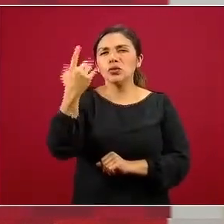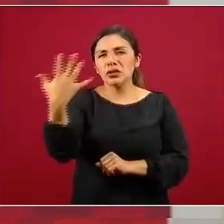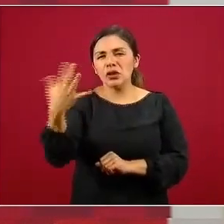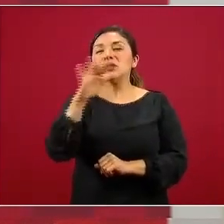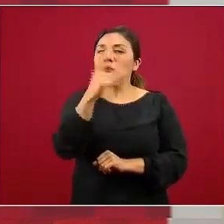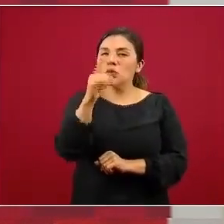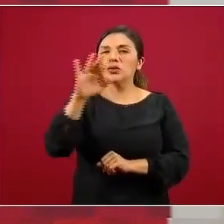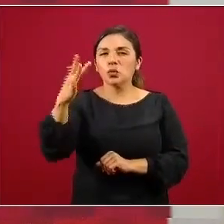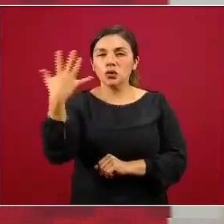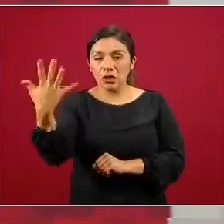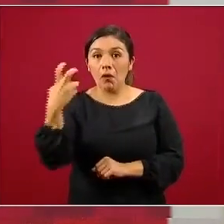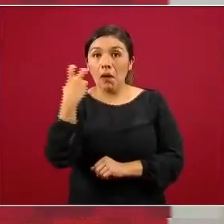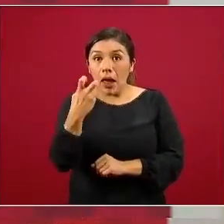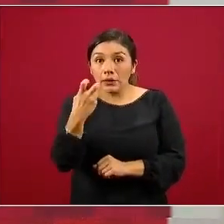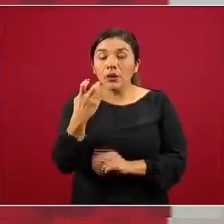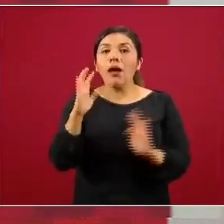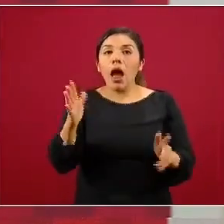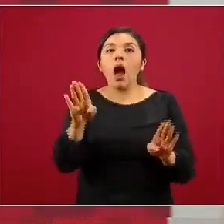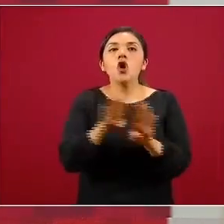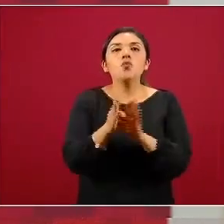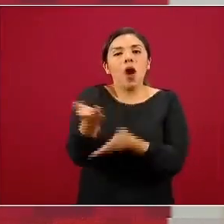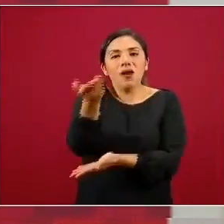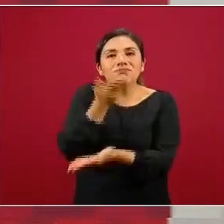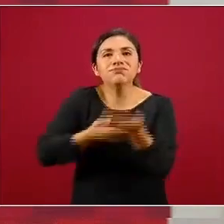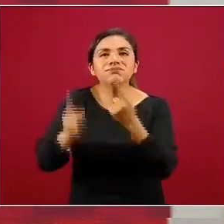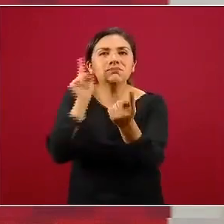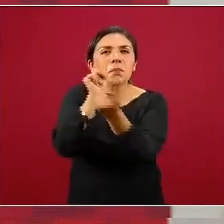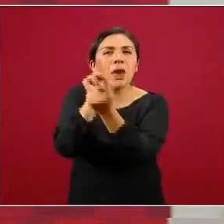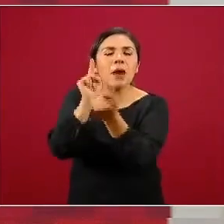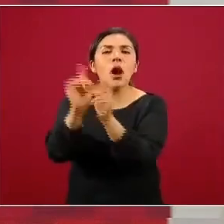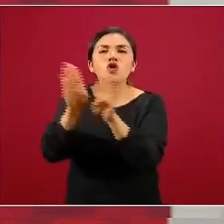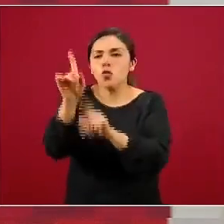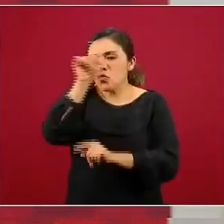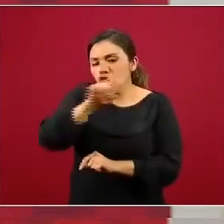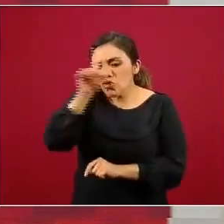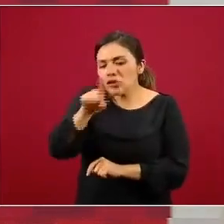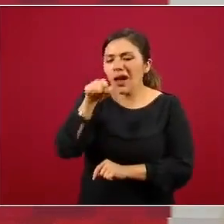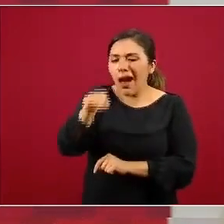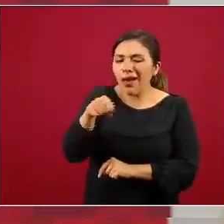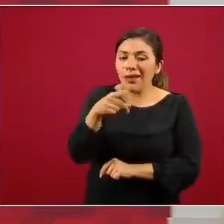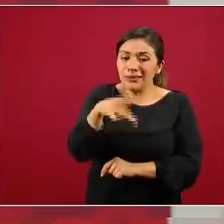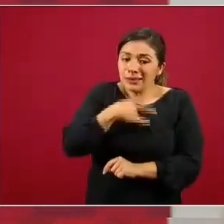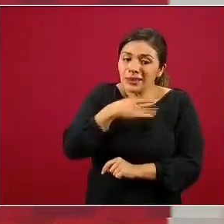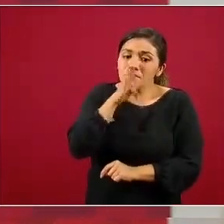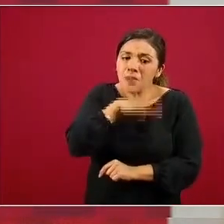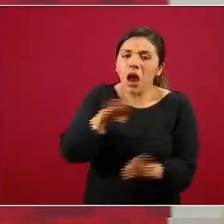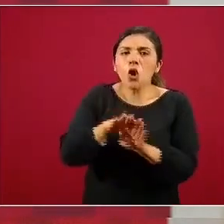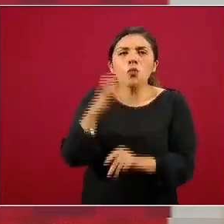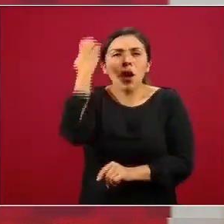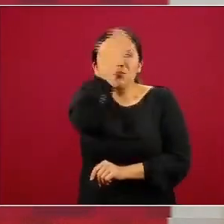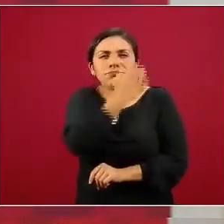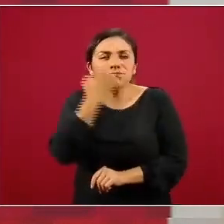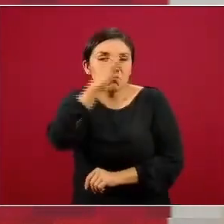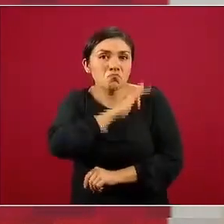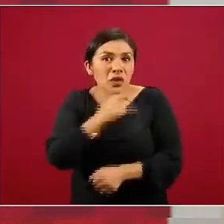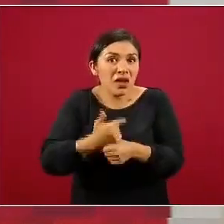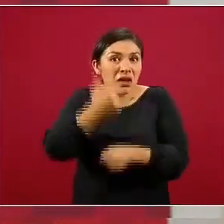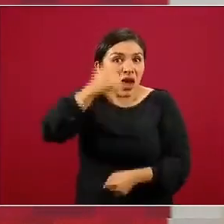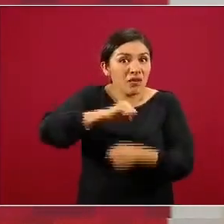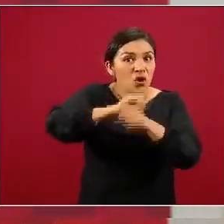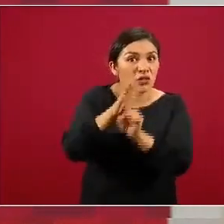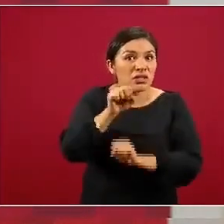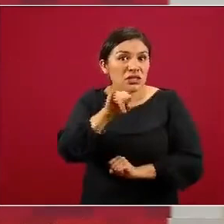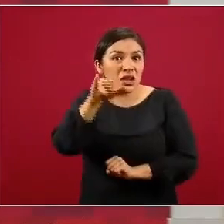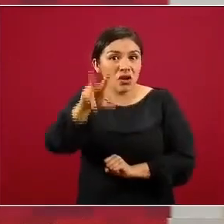515, y eso devuelve un diálogo donde va dando instrucciones para autoevaluar el riesgo de tener o no